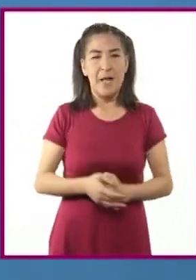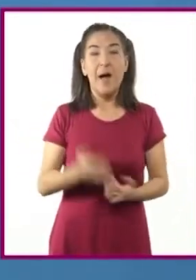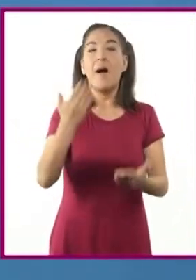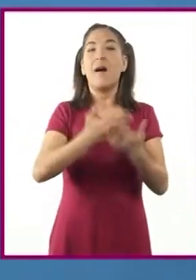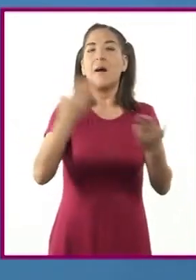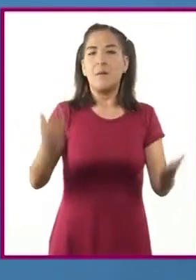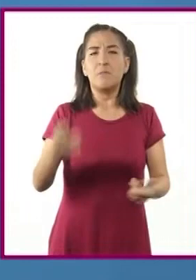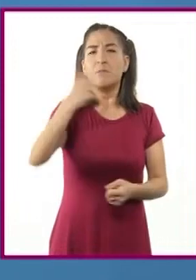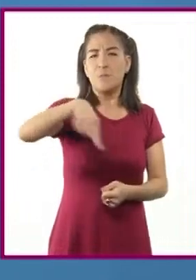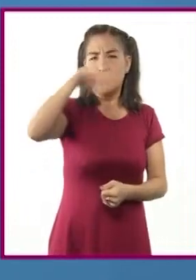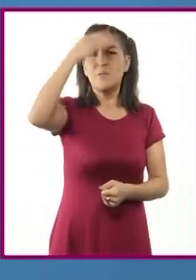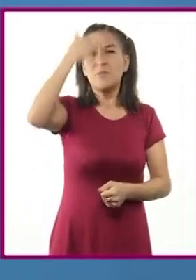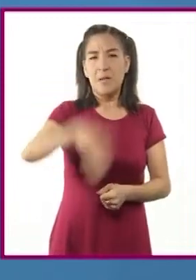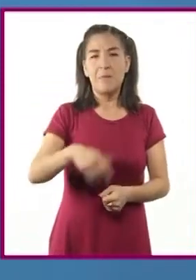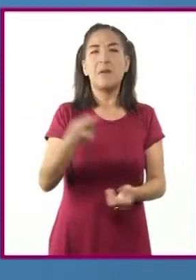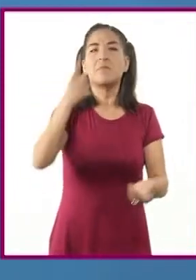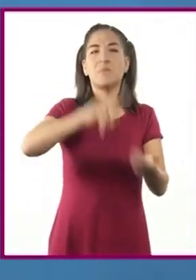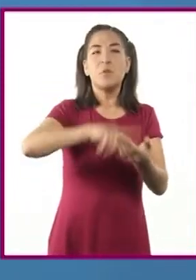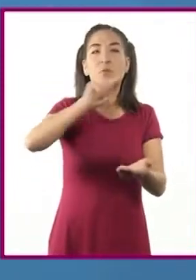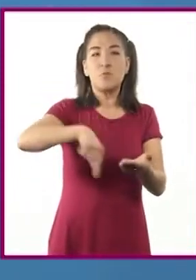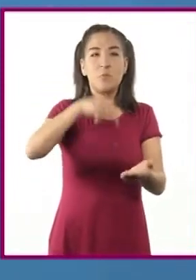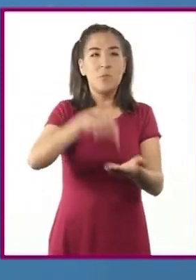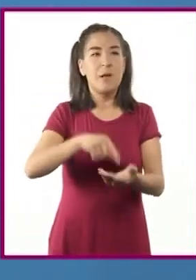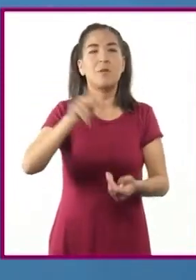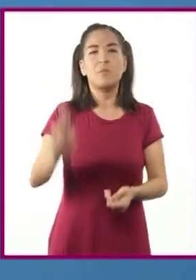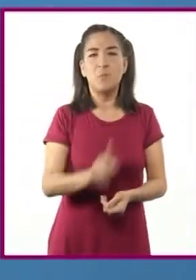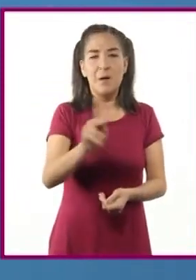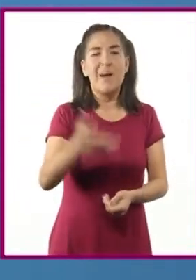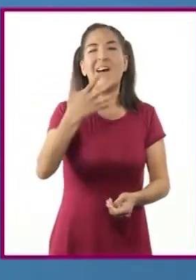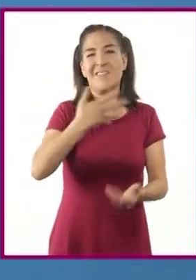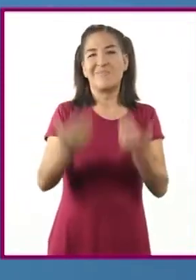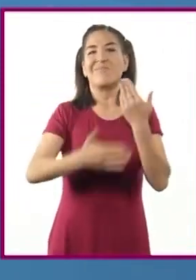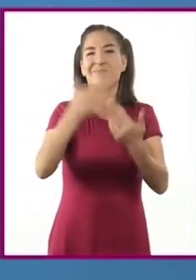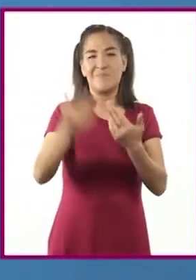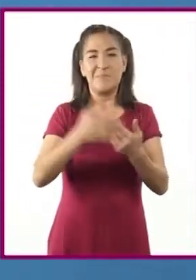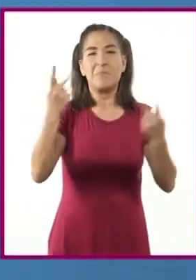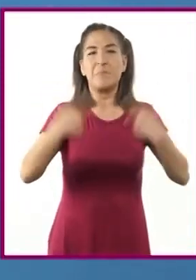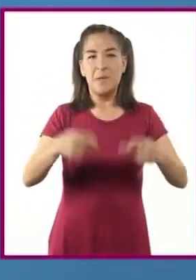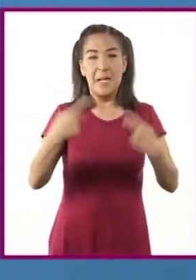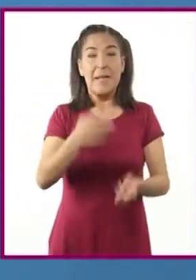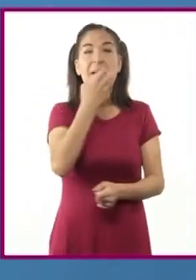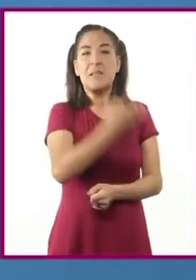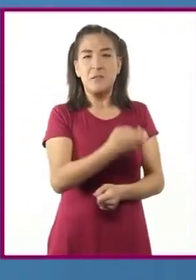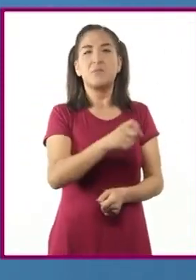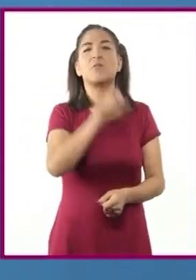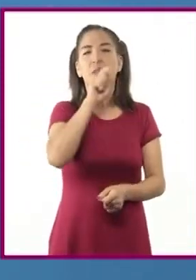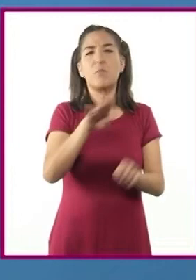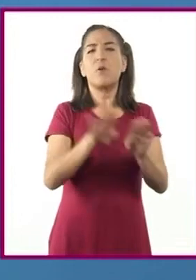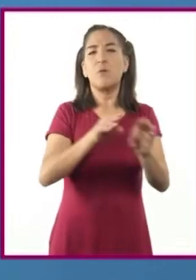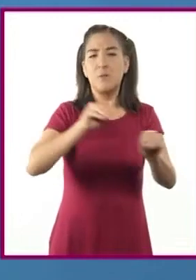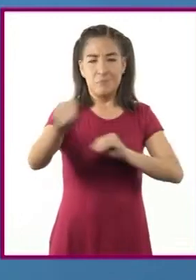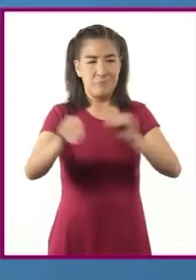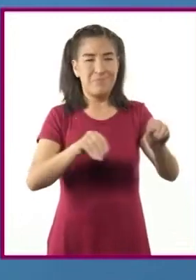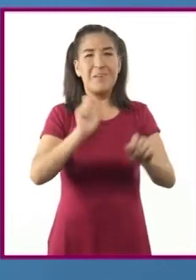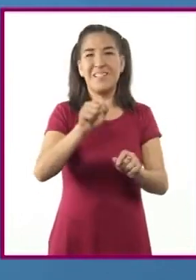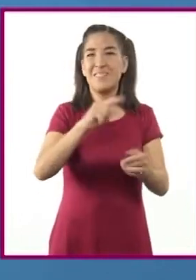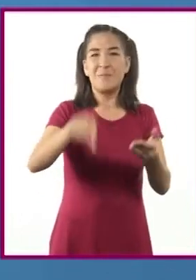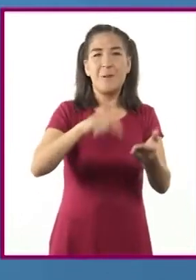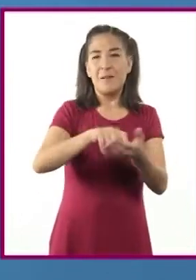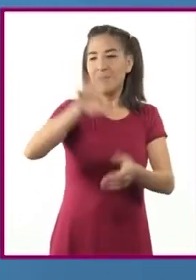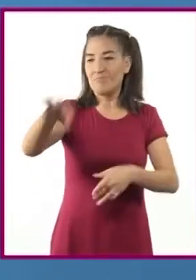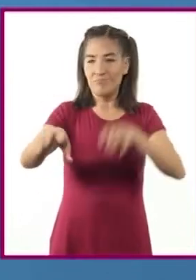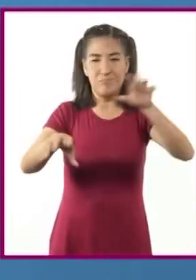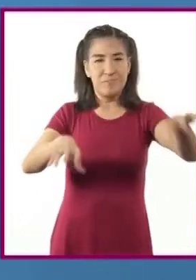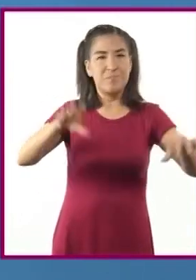Ahora sabemos que en los espacios rurales hay poca población y esta se distribuye de manera dispersa en el